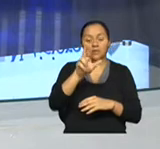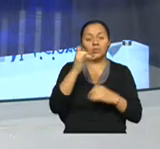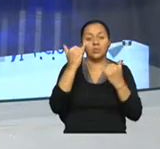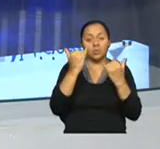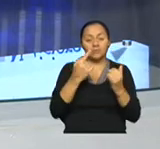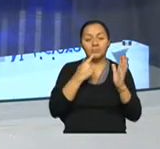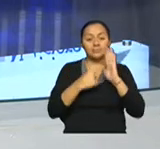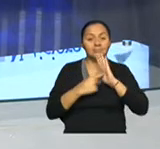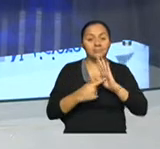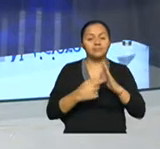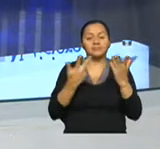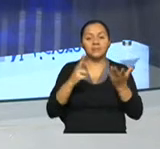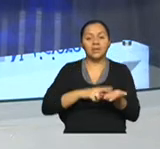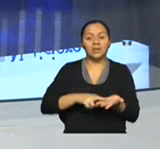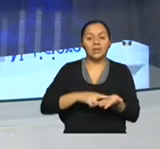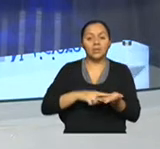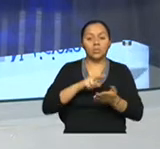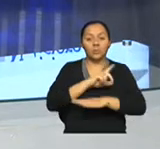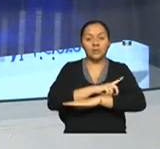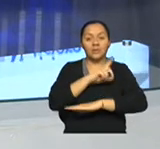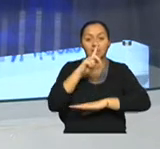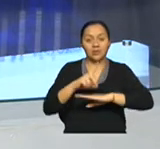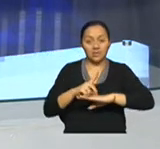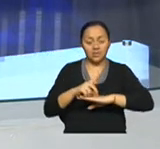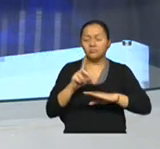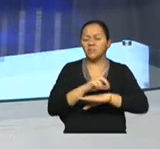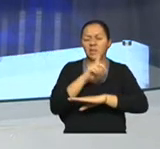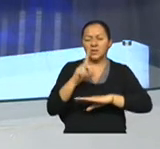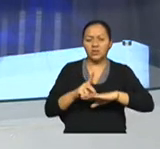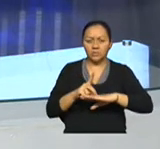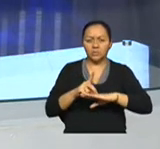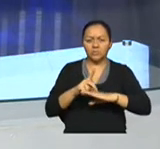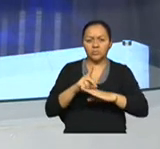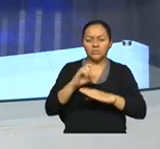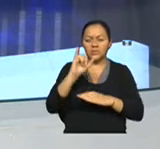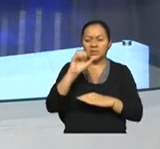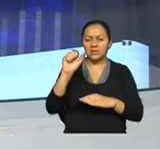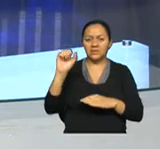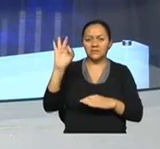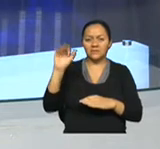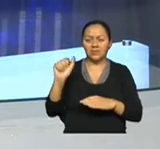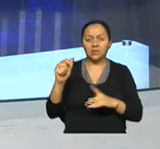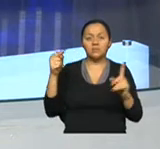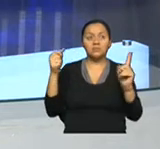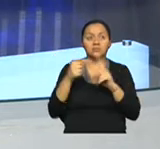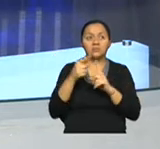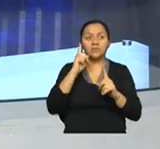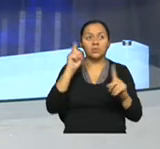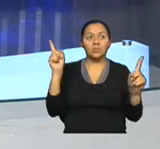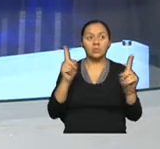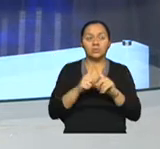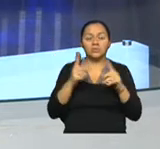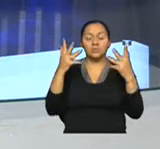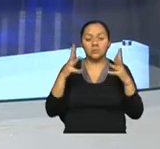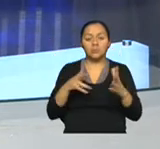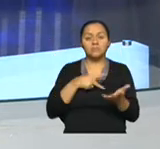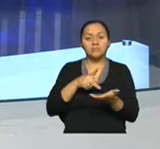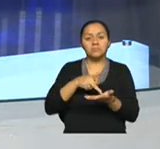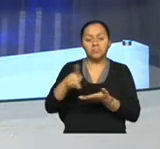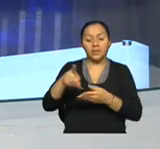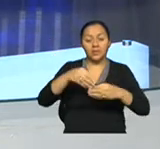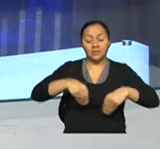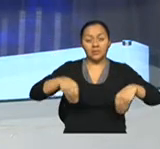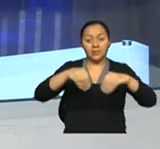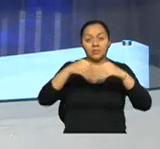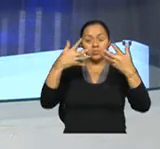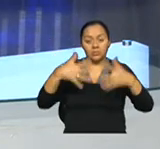tras una reunión con los directivos del Instituto de Seguridad Social de las Fuerzas Armadas, ISFA, se llegó a un acuerdo para pagar los terrenos